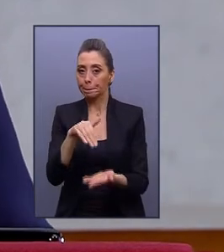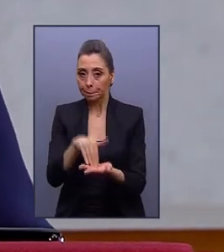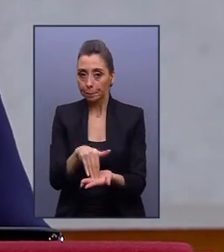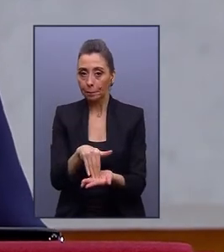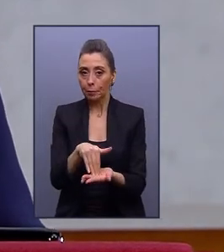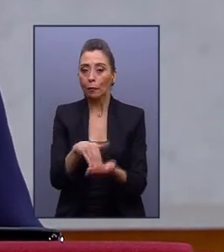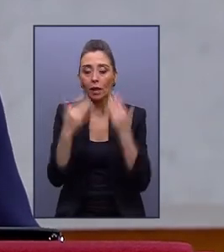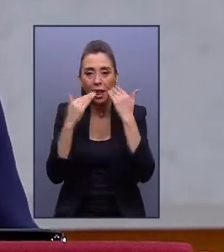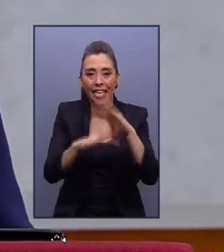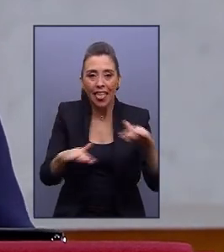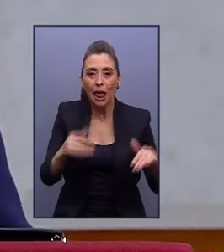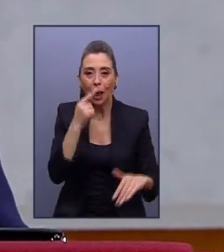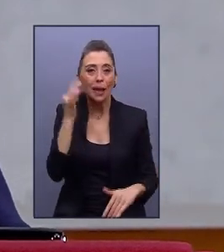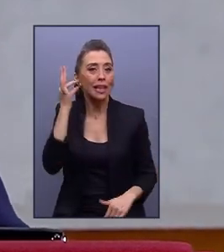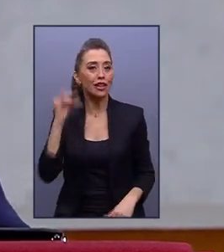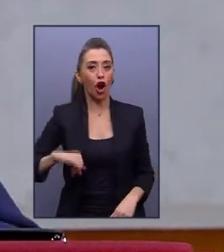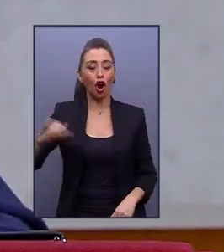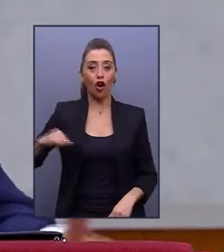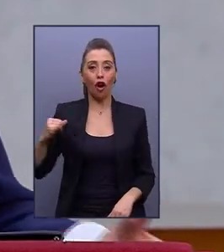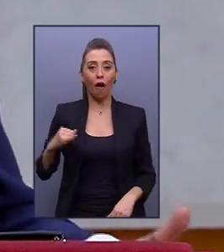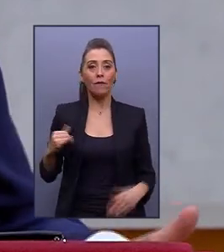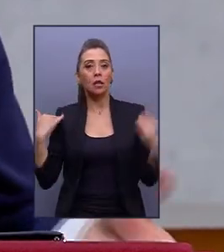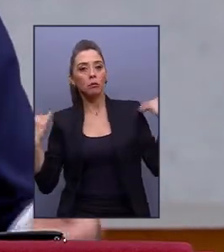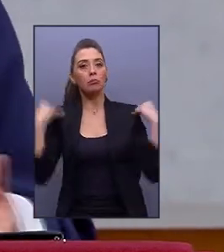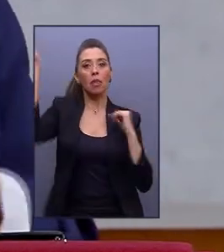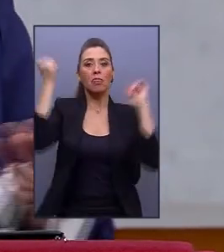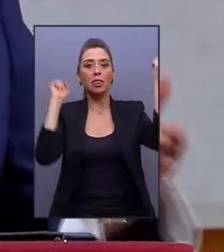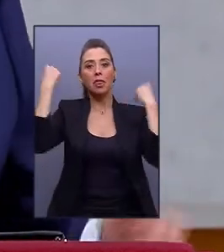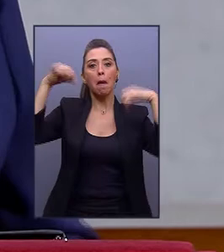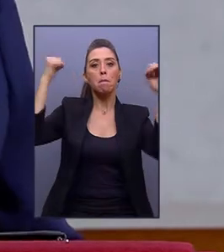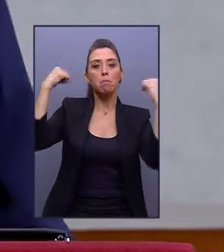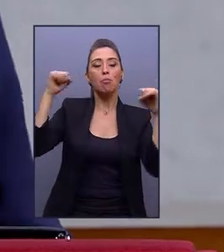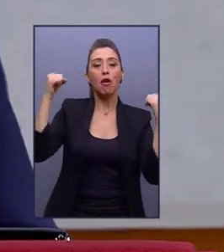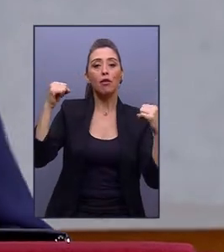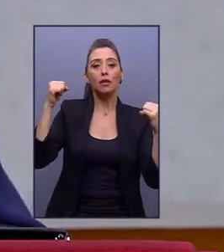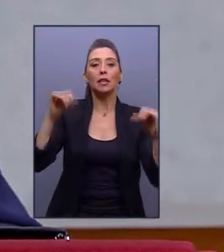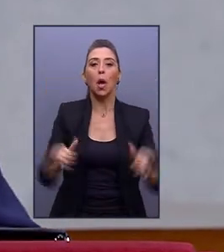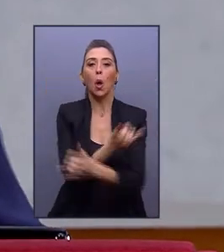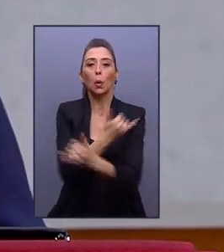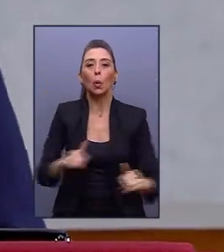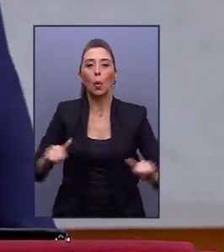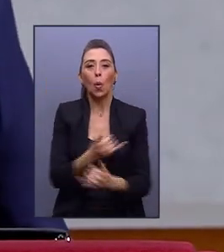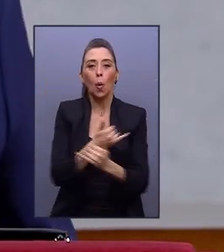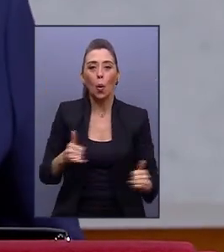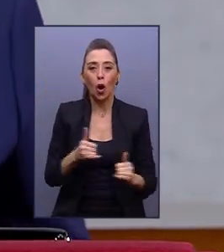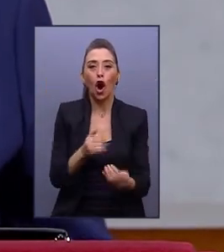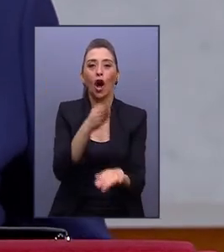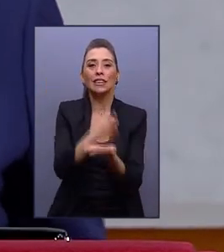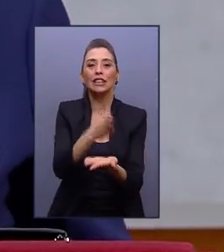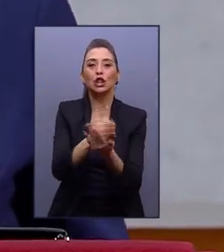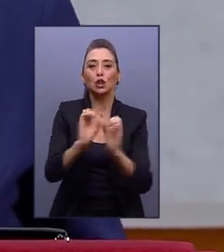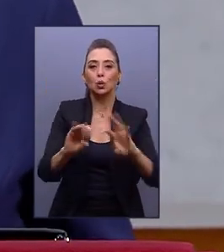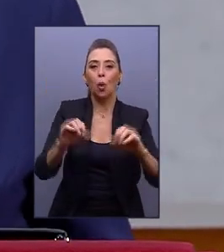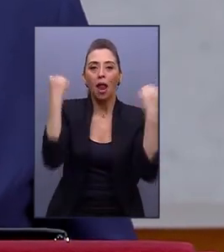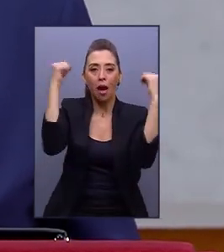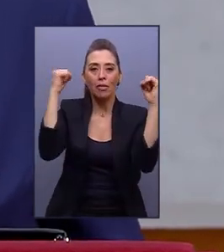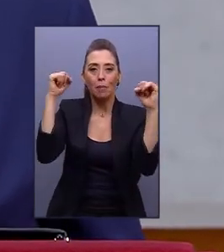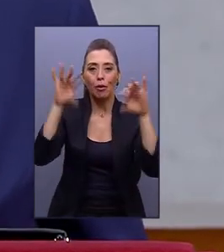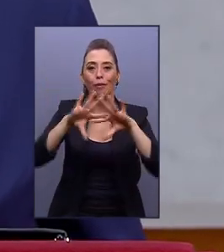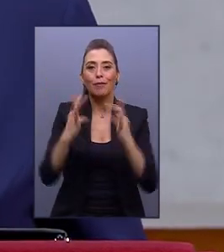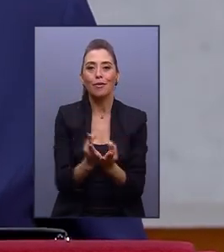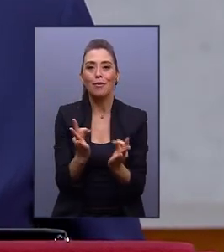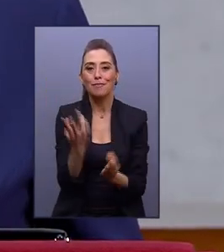185.000 las niñas, niños y adolescentes que hicieron actividad física, deporte o simplemente jugaron en las escuelas deportivas integrales en el